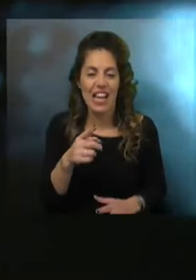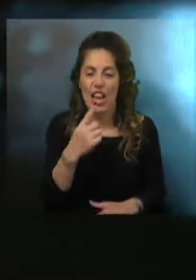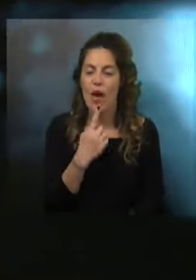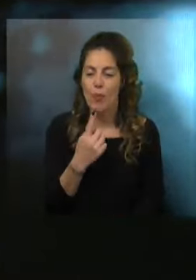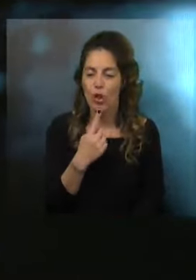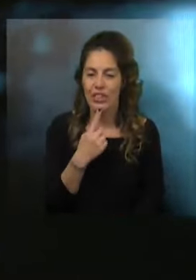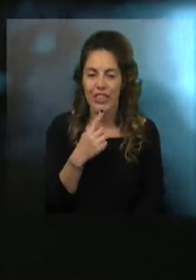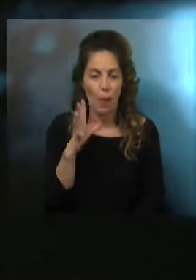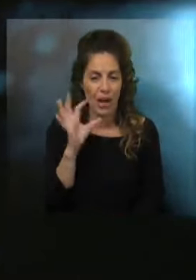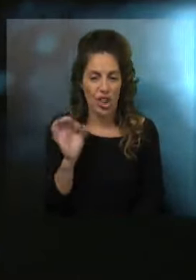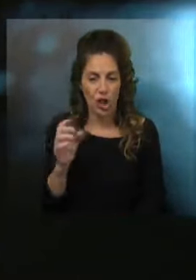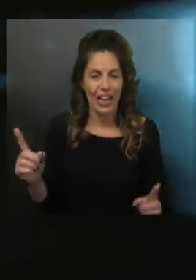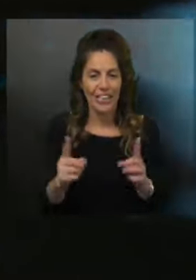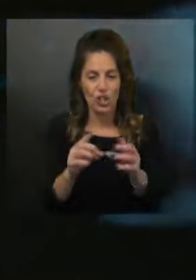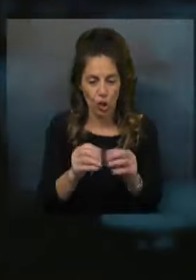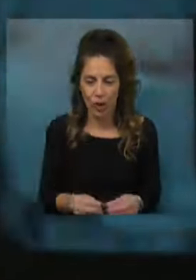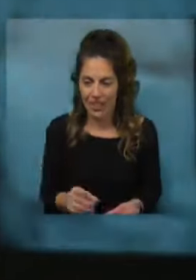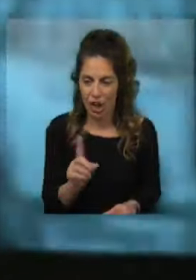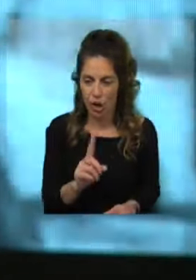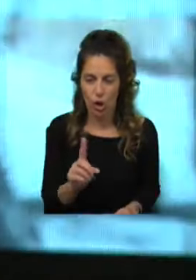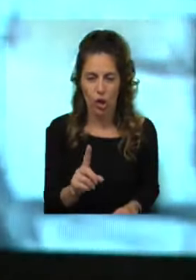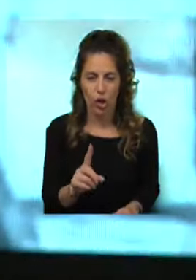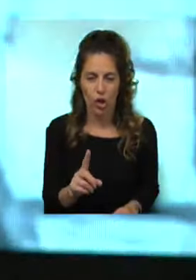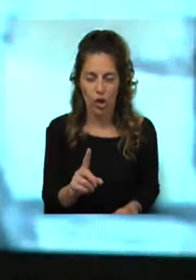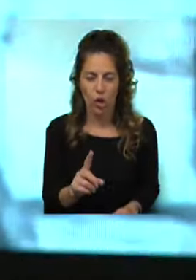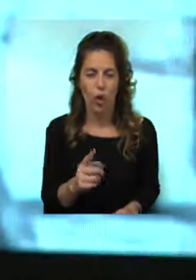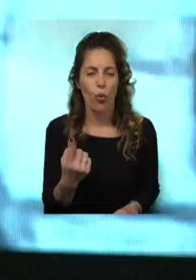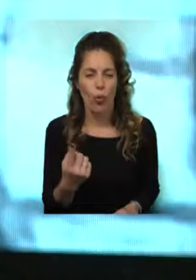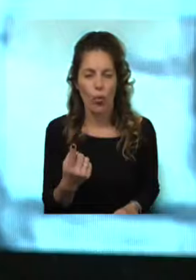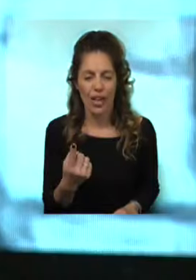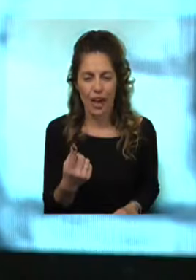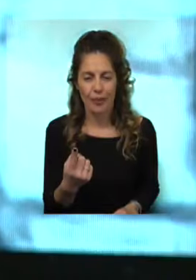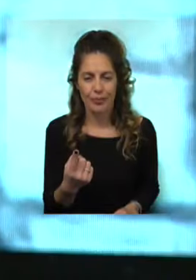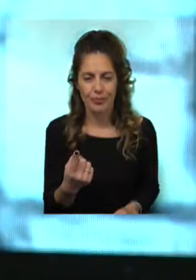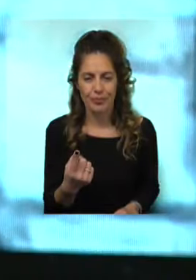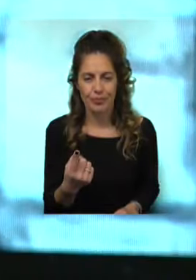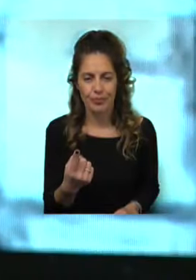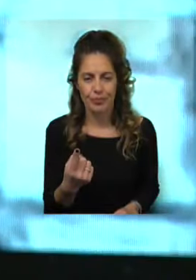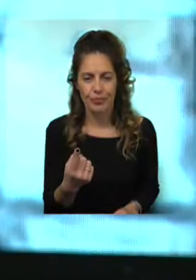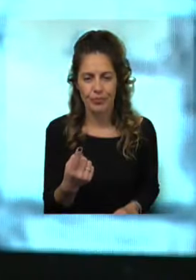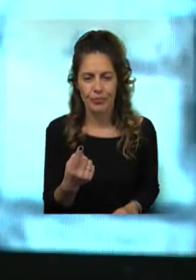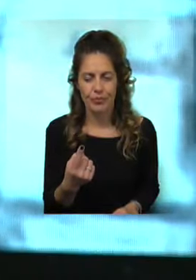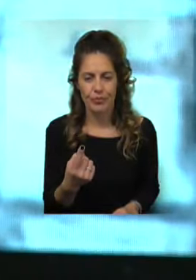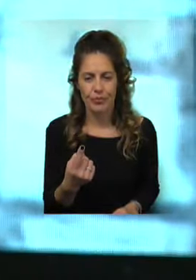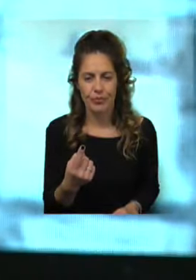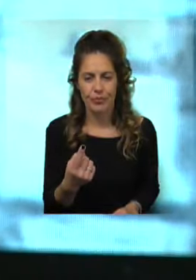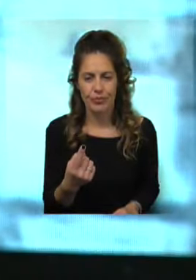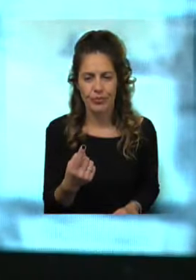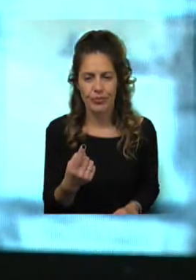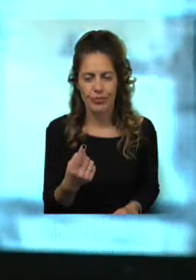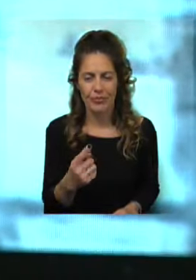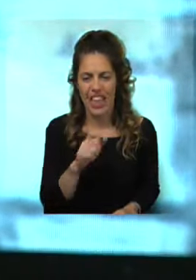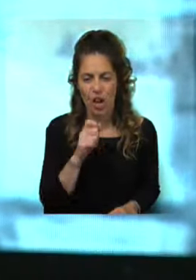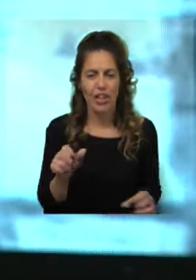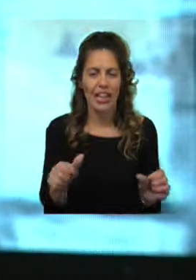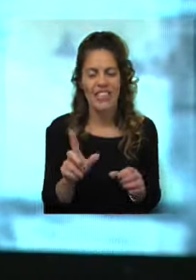Perdón la rendición de cuentas no una de las eh de las notas que hacen Después que le hacen de la rendición de cuentas pero